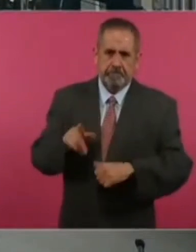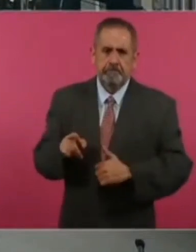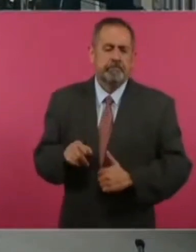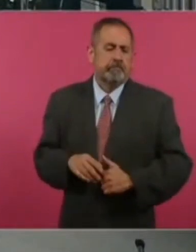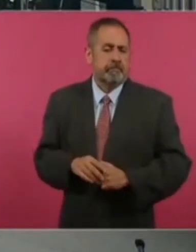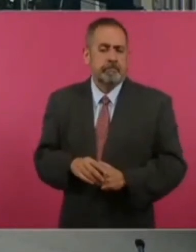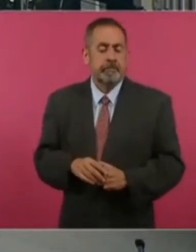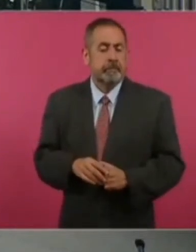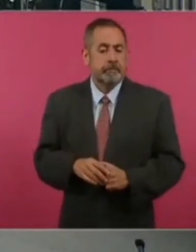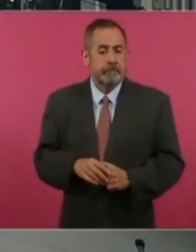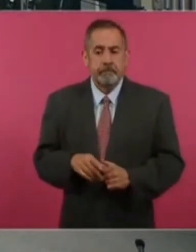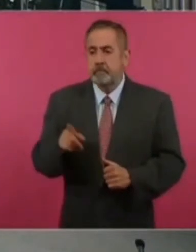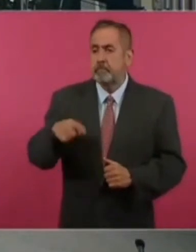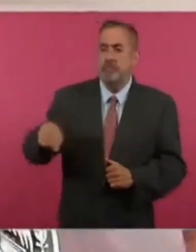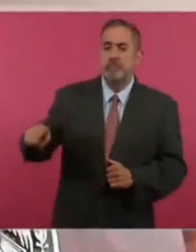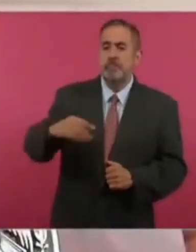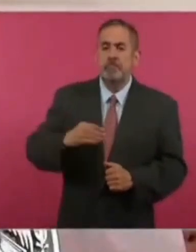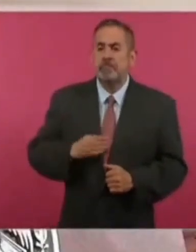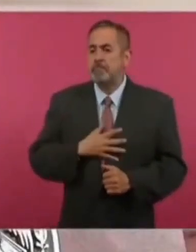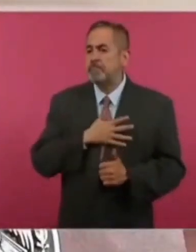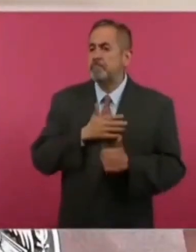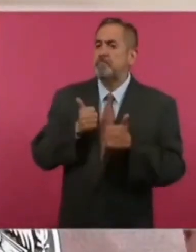hay más bienestar